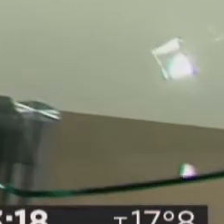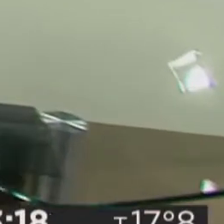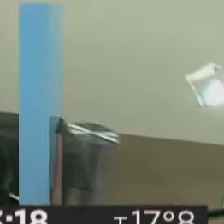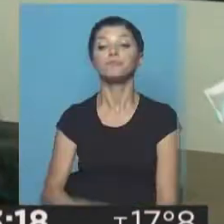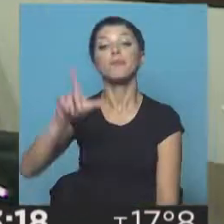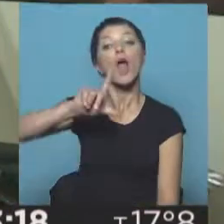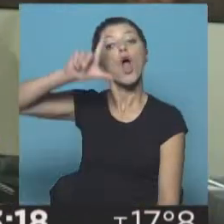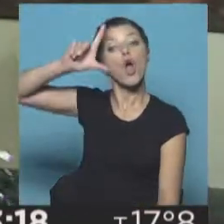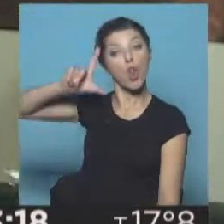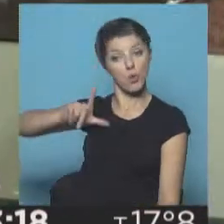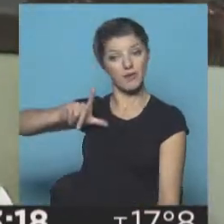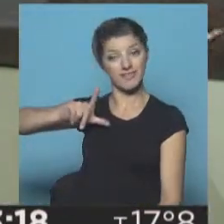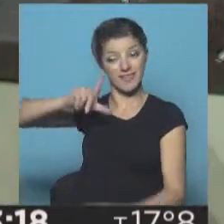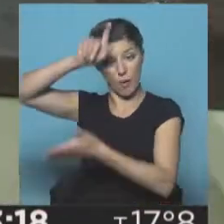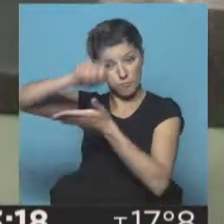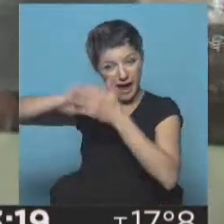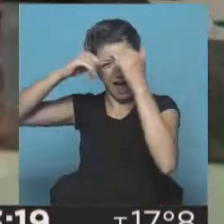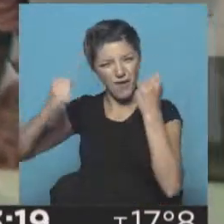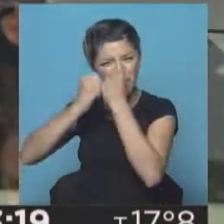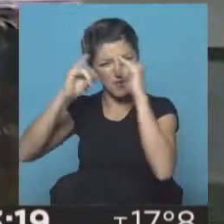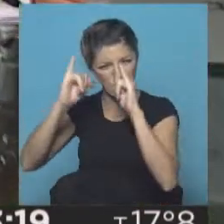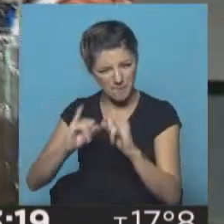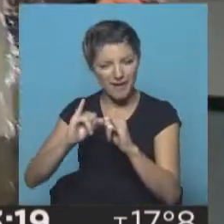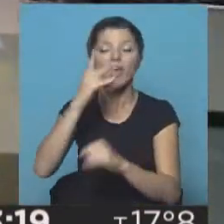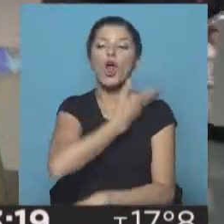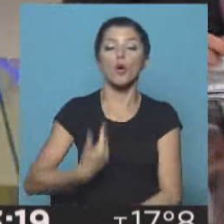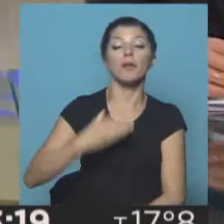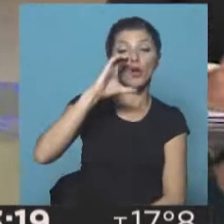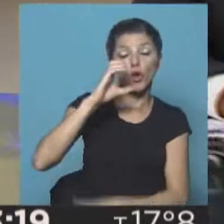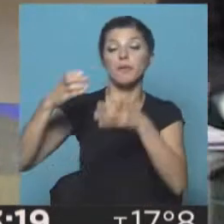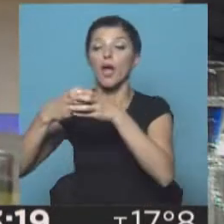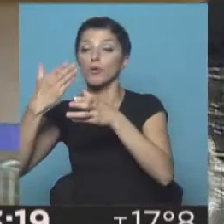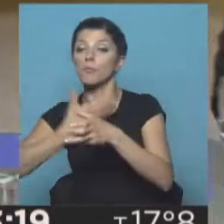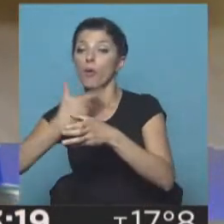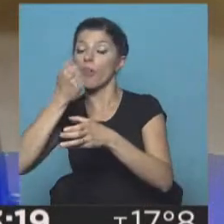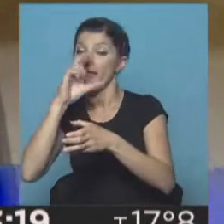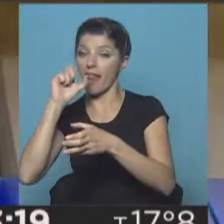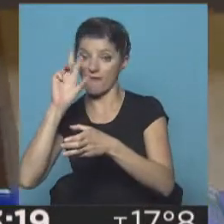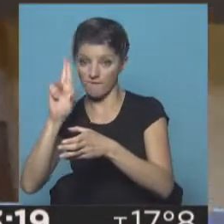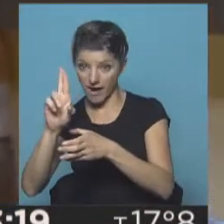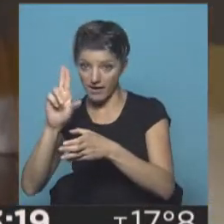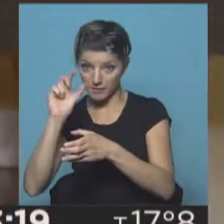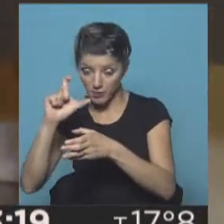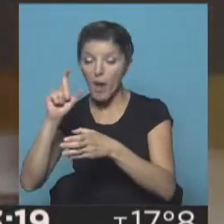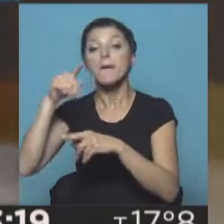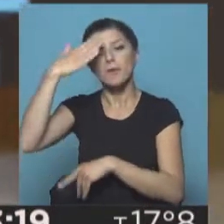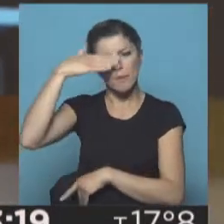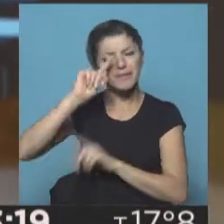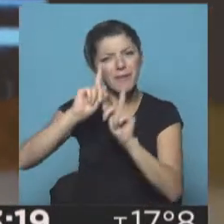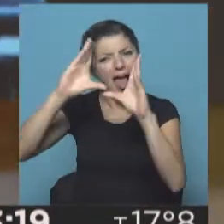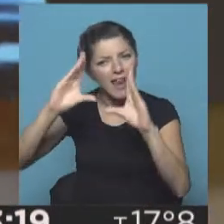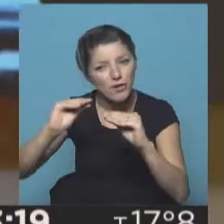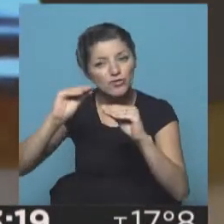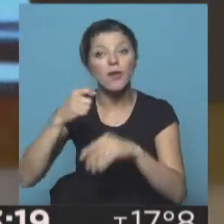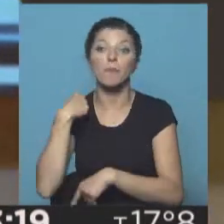El lunes no solo se firmó el acuerdo de paz entre la FARC y el gobierno colombiano, sino que por la noche muchos asistimos, por lo menos desde la televisión